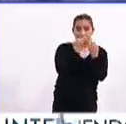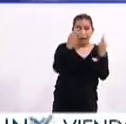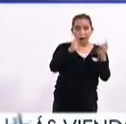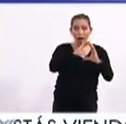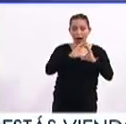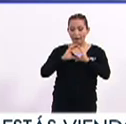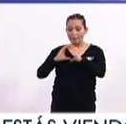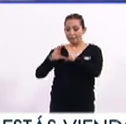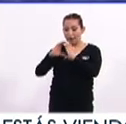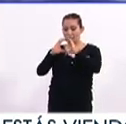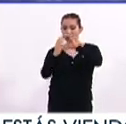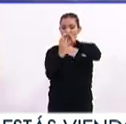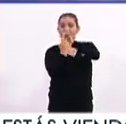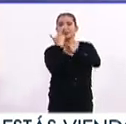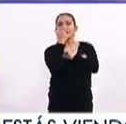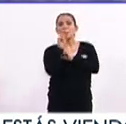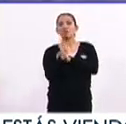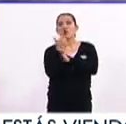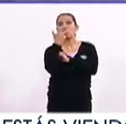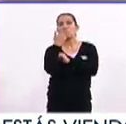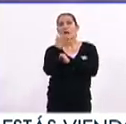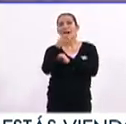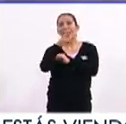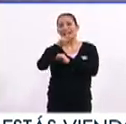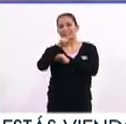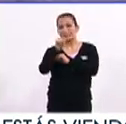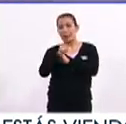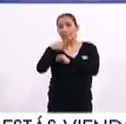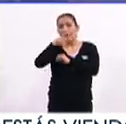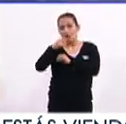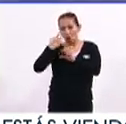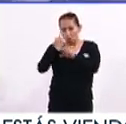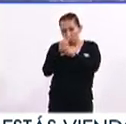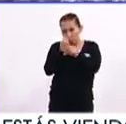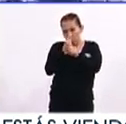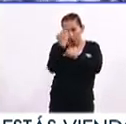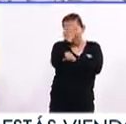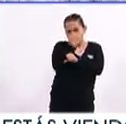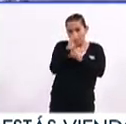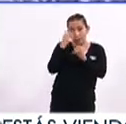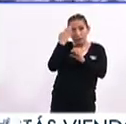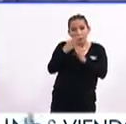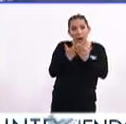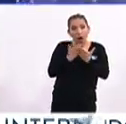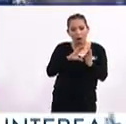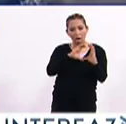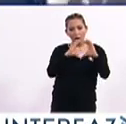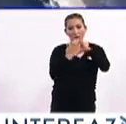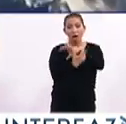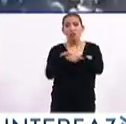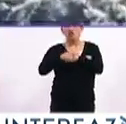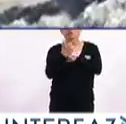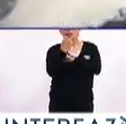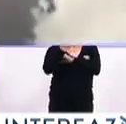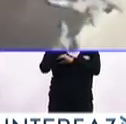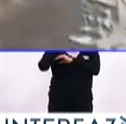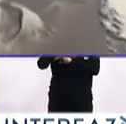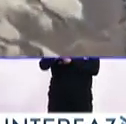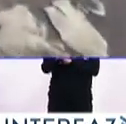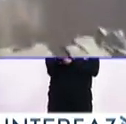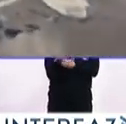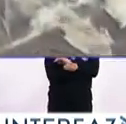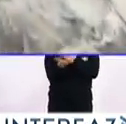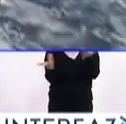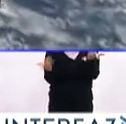giraba sobre su eje a 7.8 Hz, pero al recalibrar la rotación, se sabe que ahora gira a 12 Hz. ¿Qué